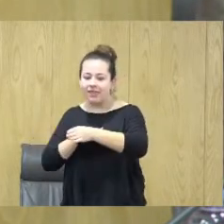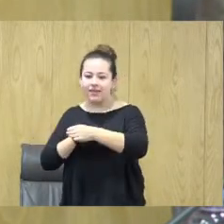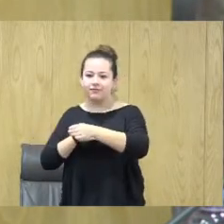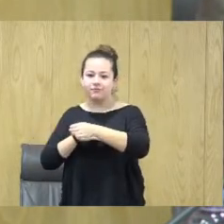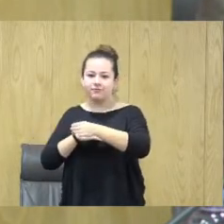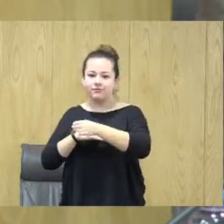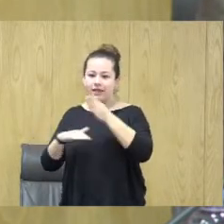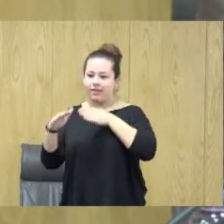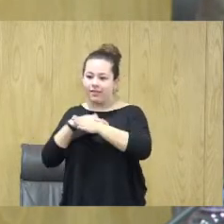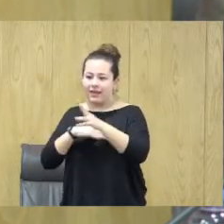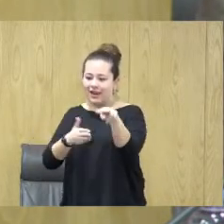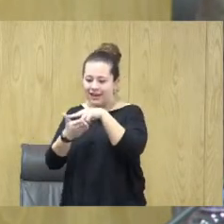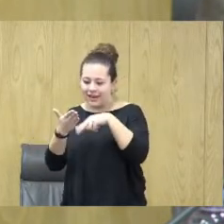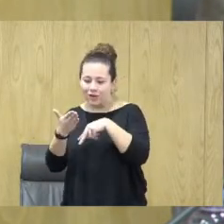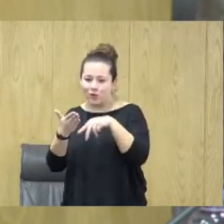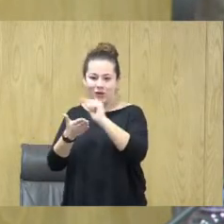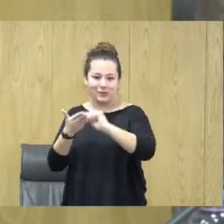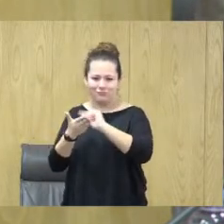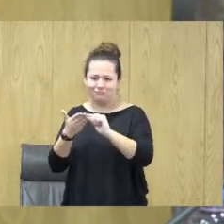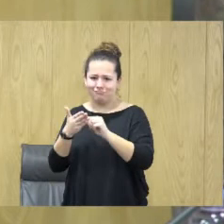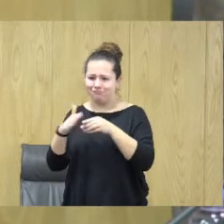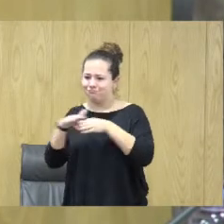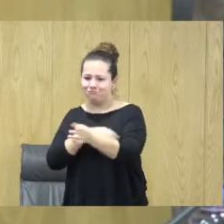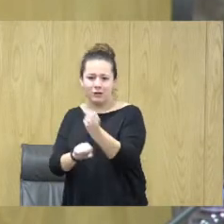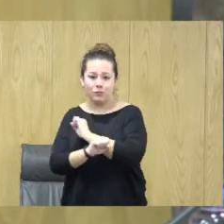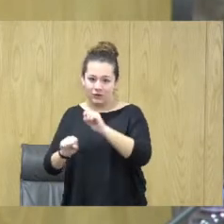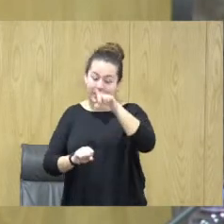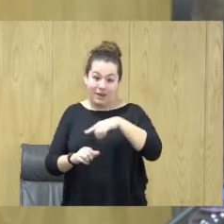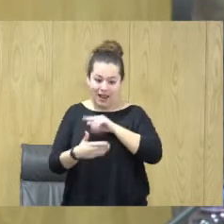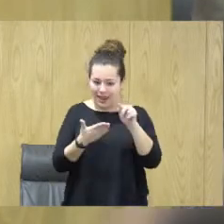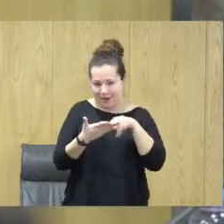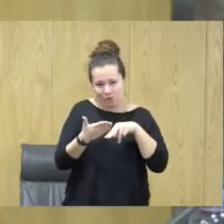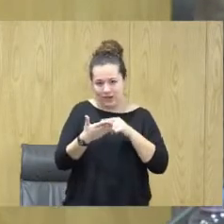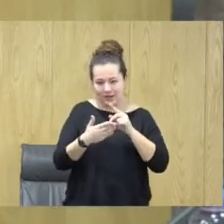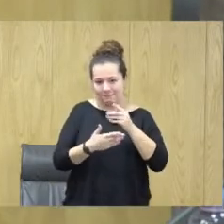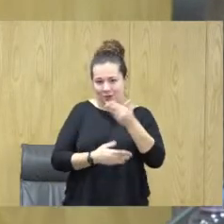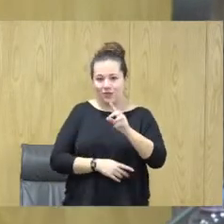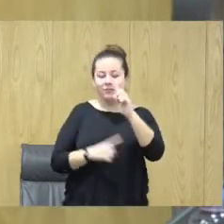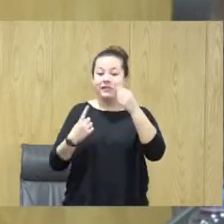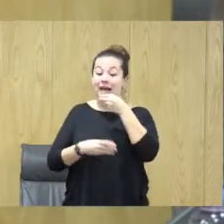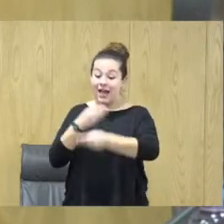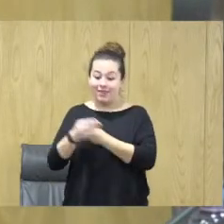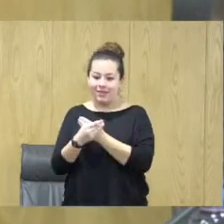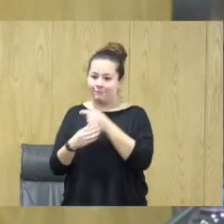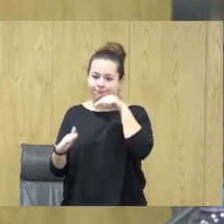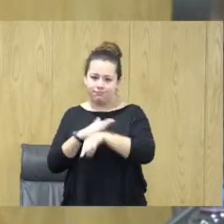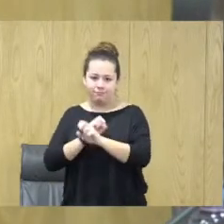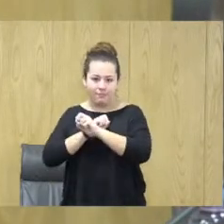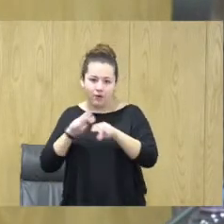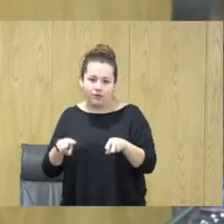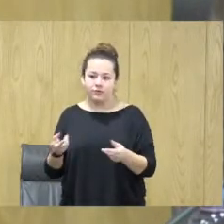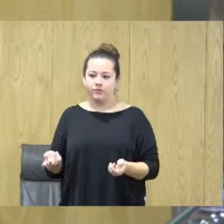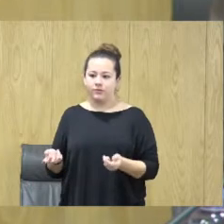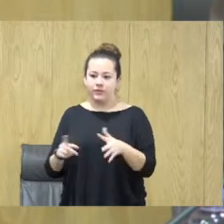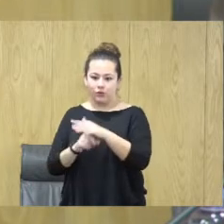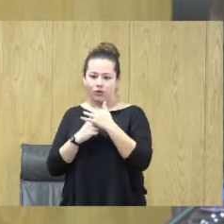a la lectoescritura y sobre todo a la lectura, pues hace que se agraven